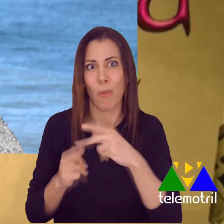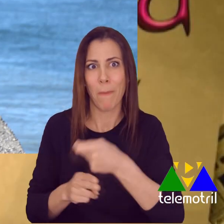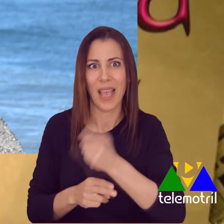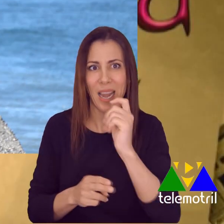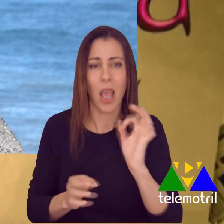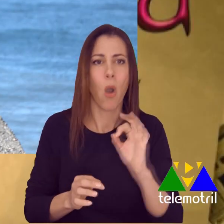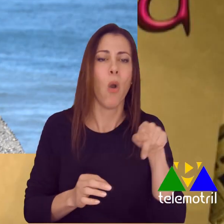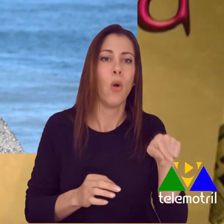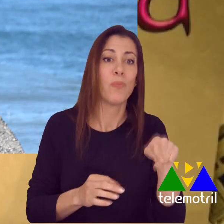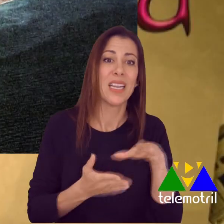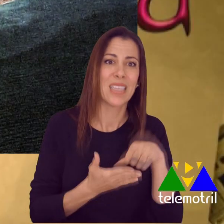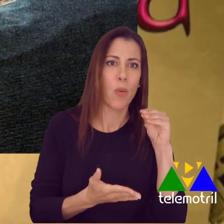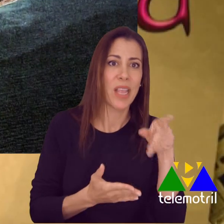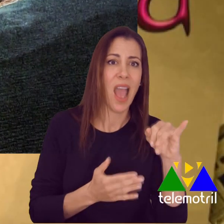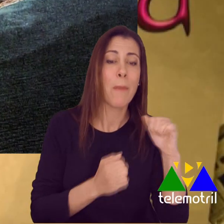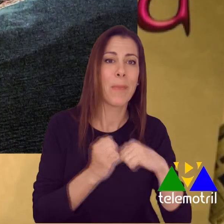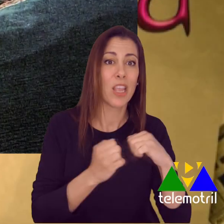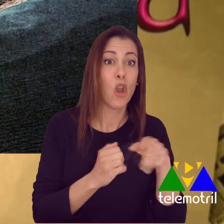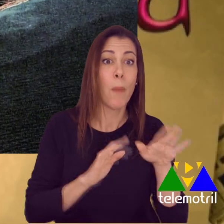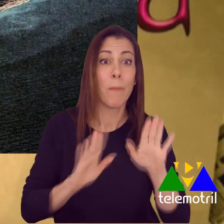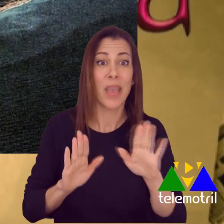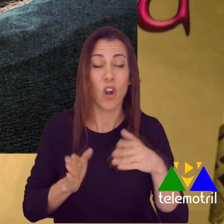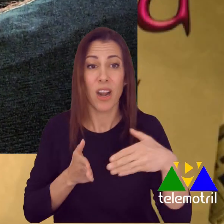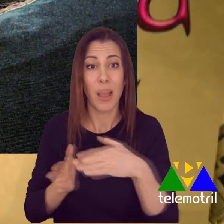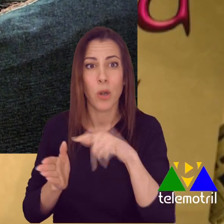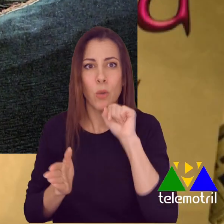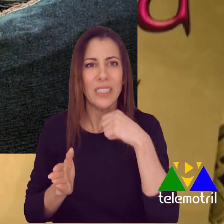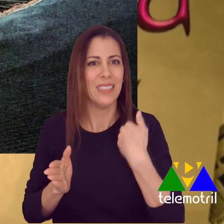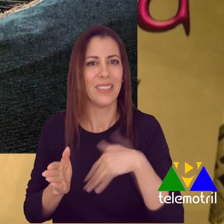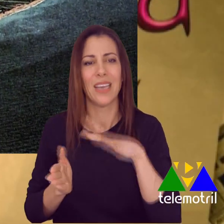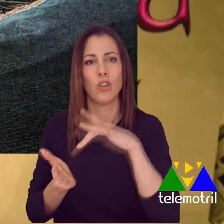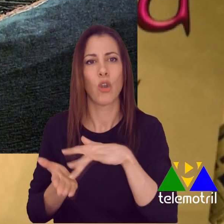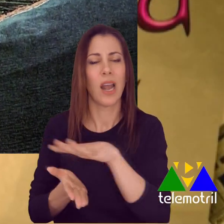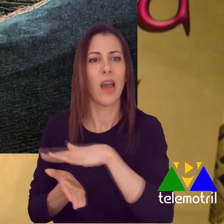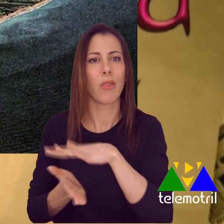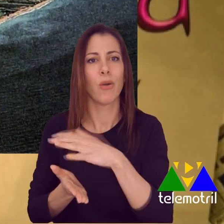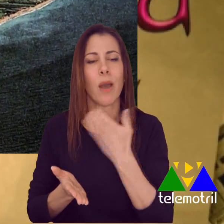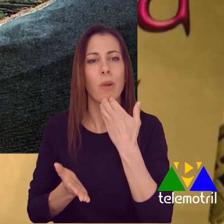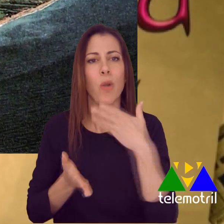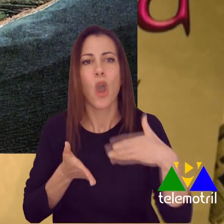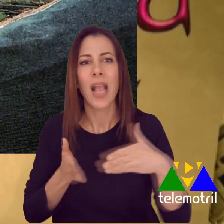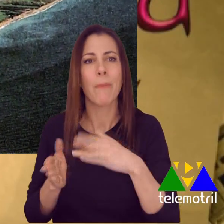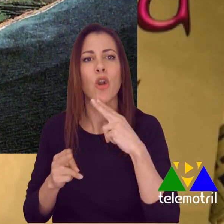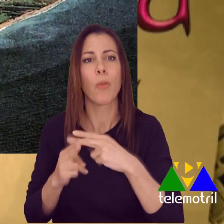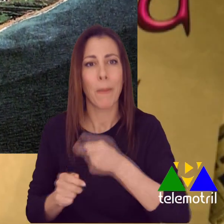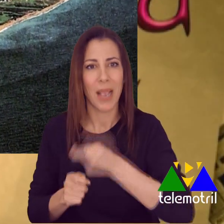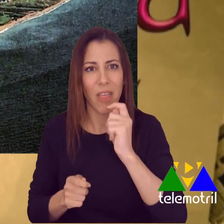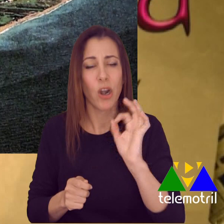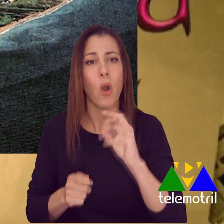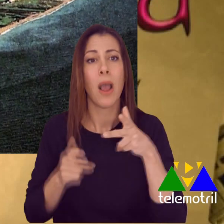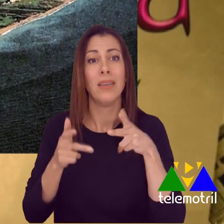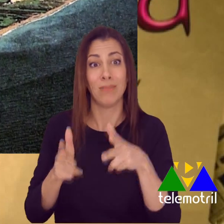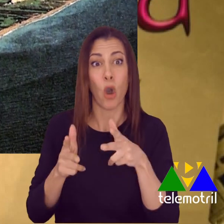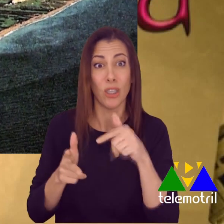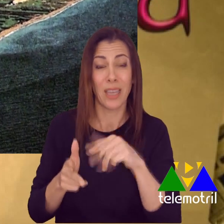pesquerías de Salobreña estaban en el Peñón, pero las pesquerías de Motril ya estaban en la zona donde hoy está el Camino Pescadores, el Hotel